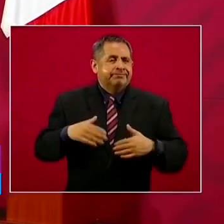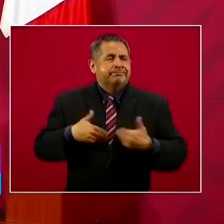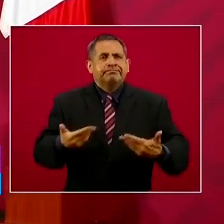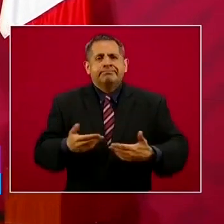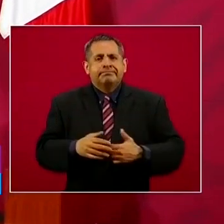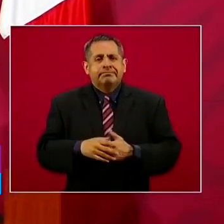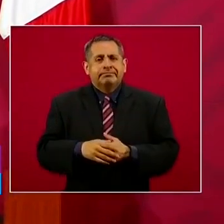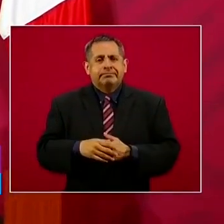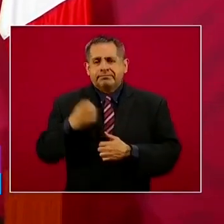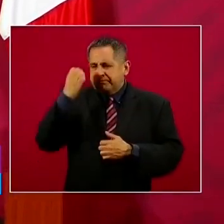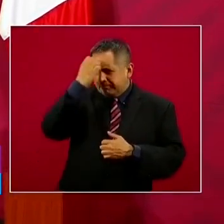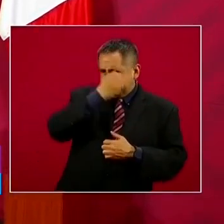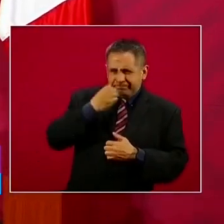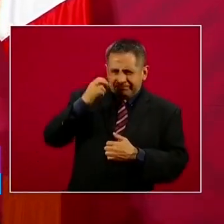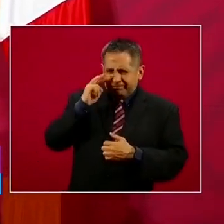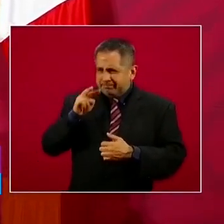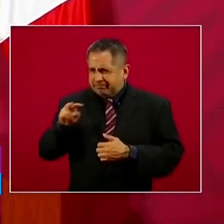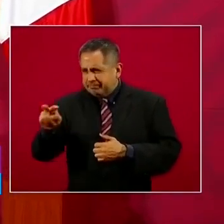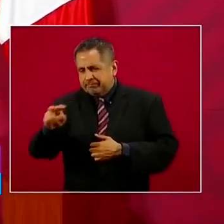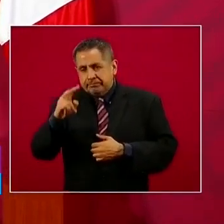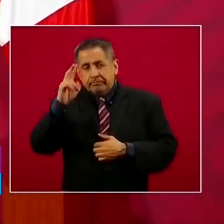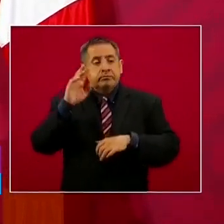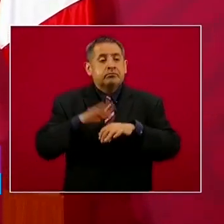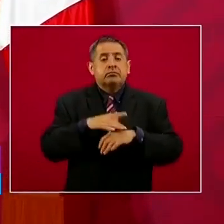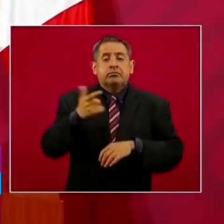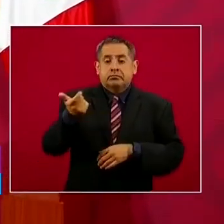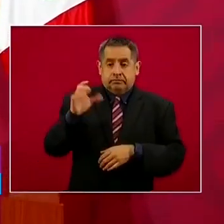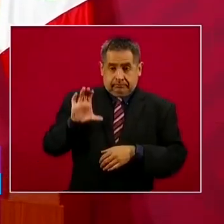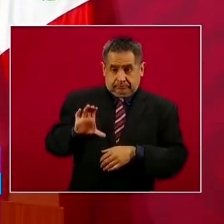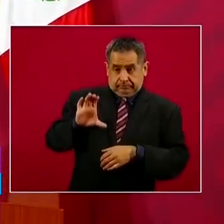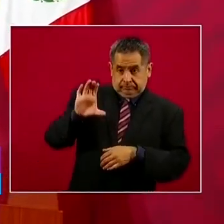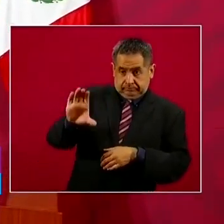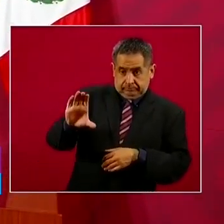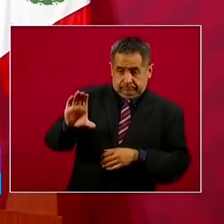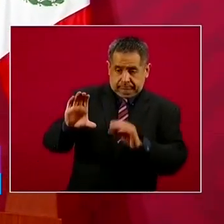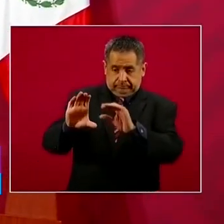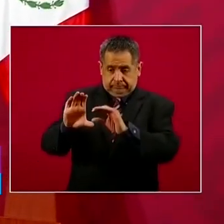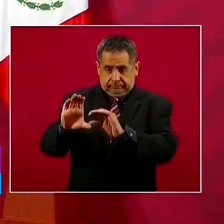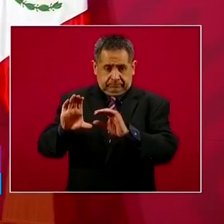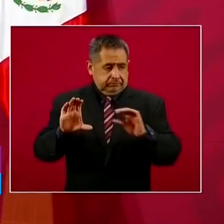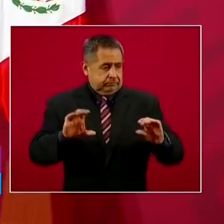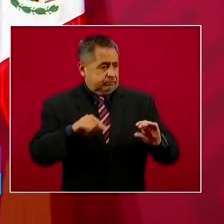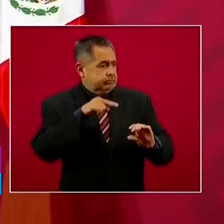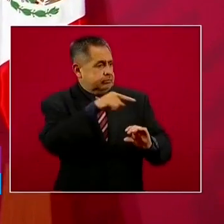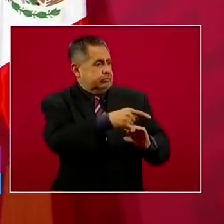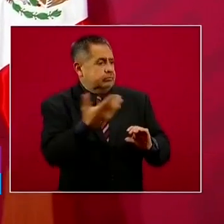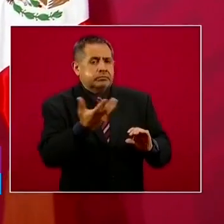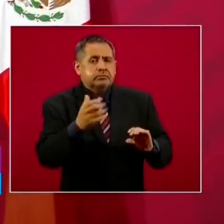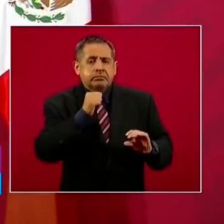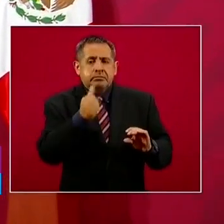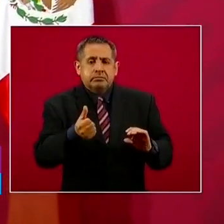revisar para que no haya aviadores así se entiende mejor